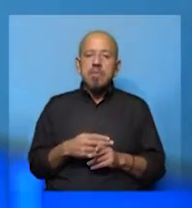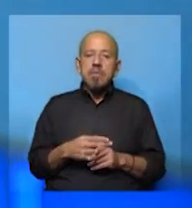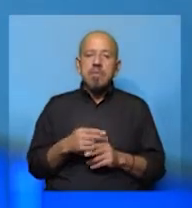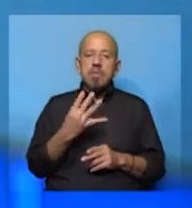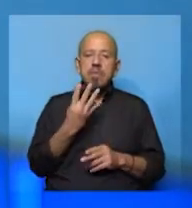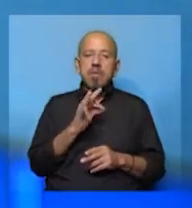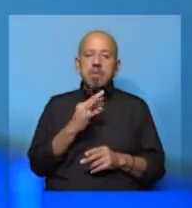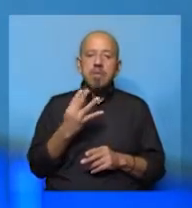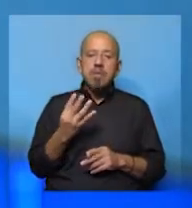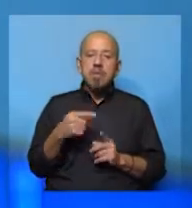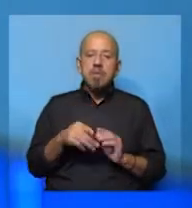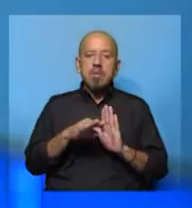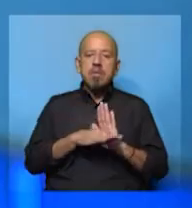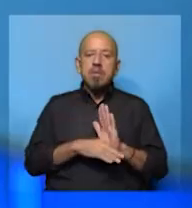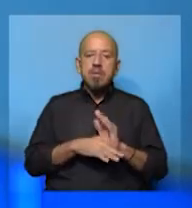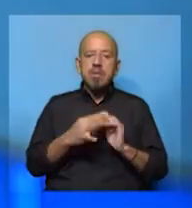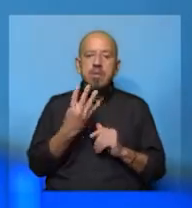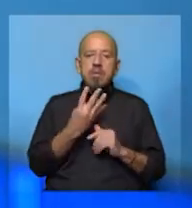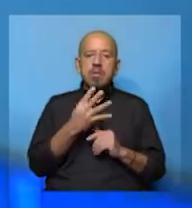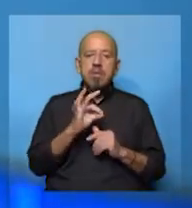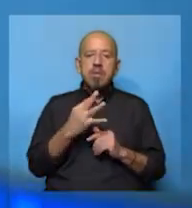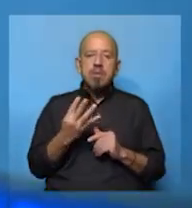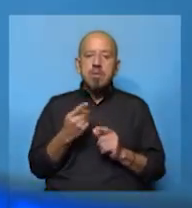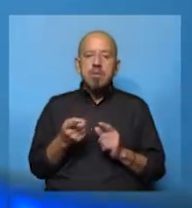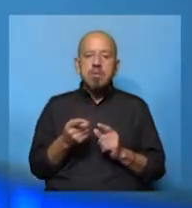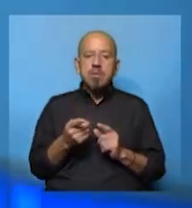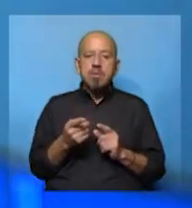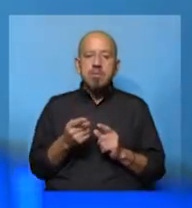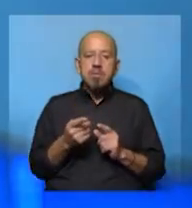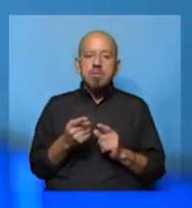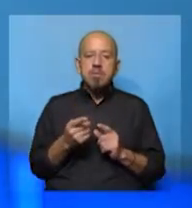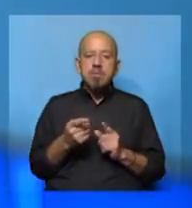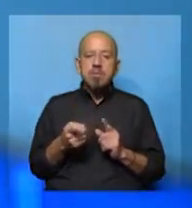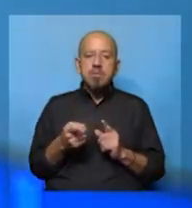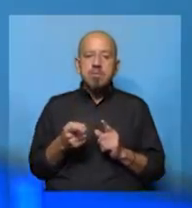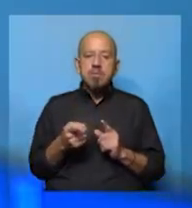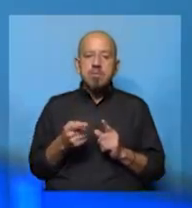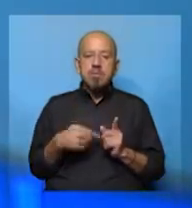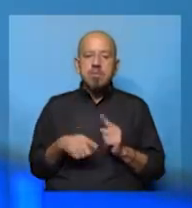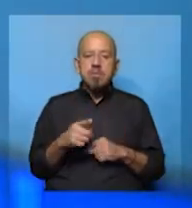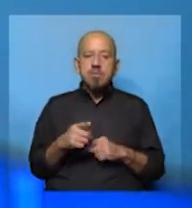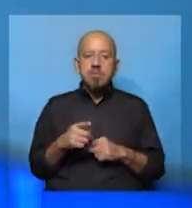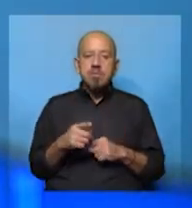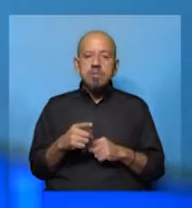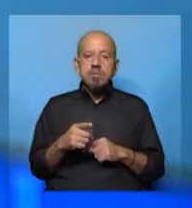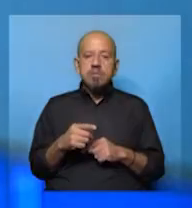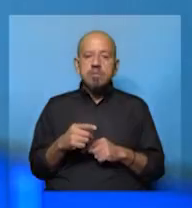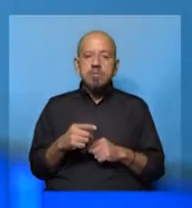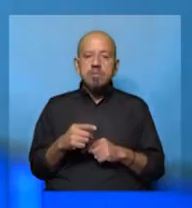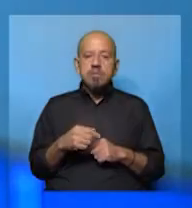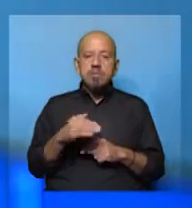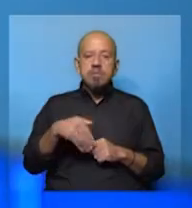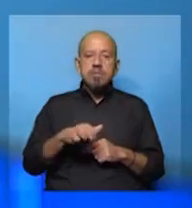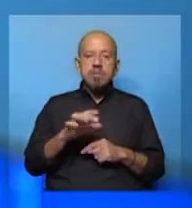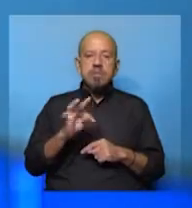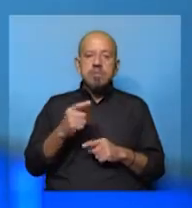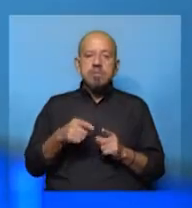204 programa no no el programa en el en el en el ordenador del gasto eh o sea en las metas no